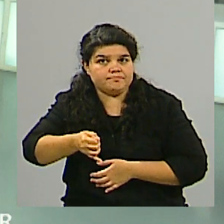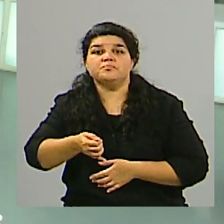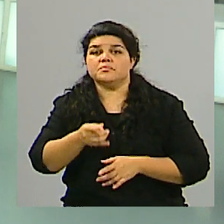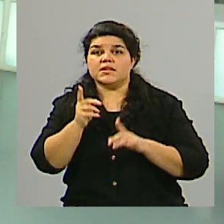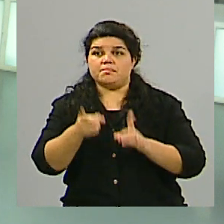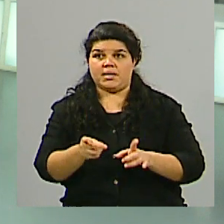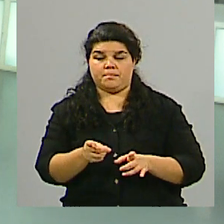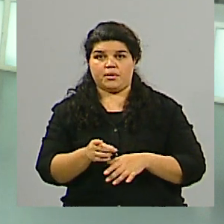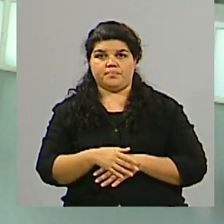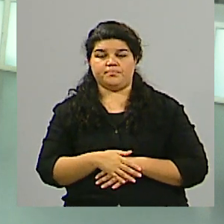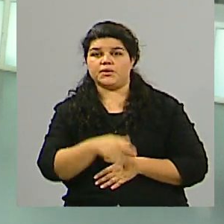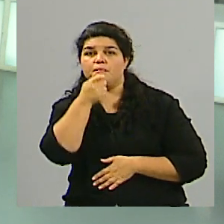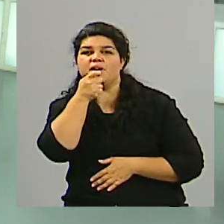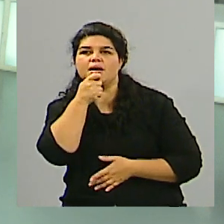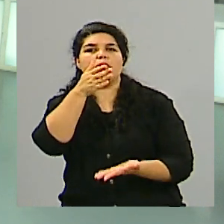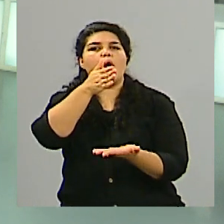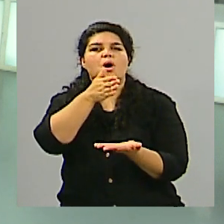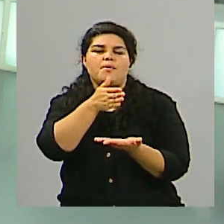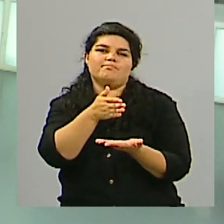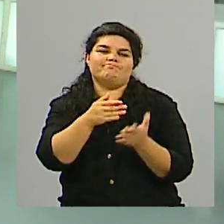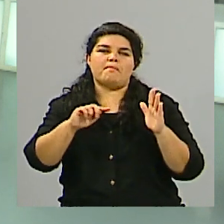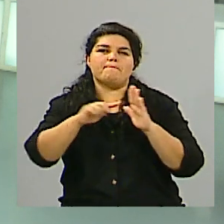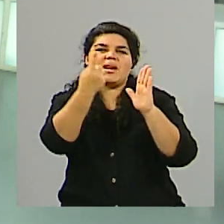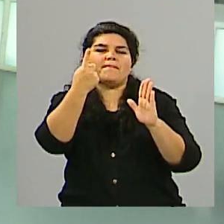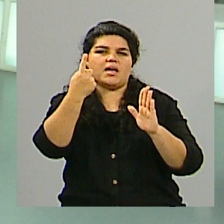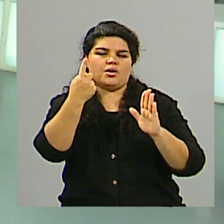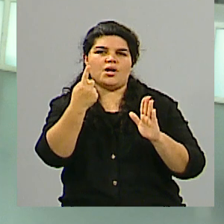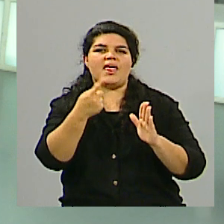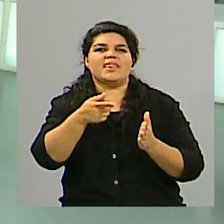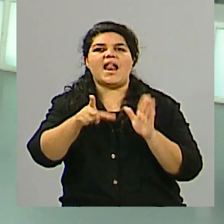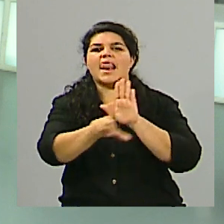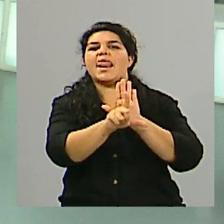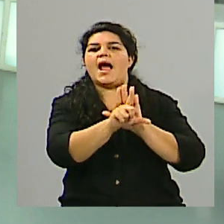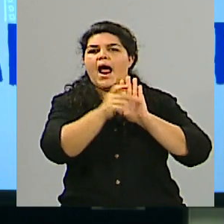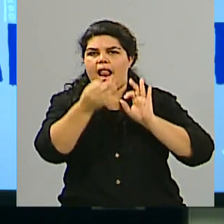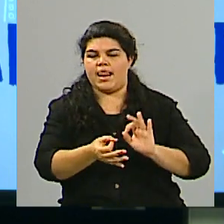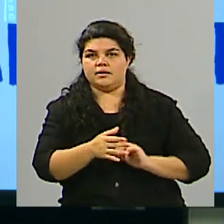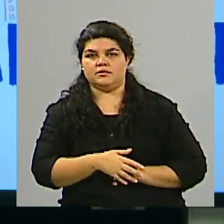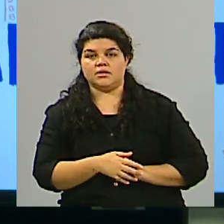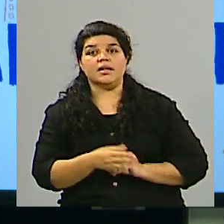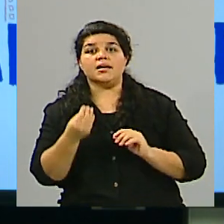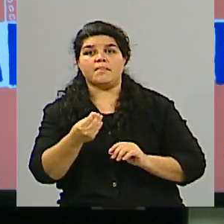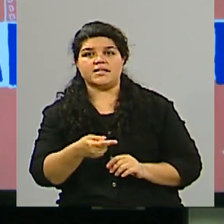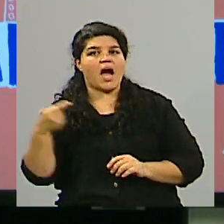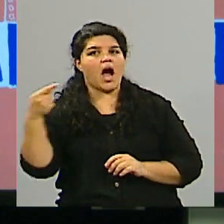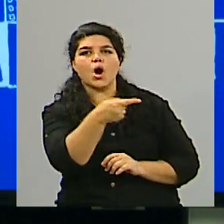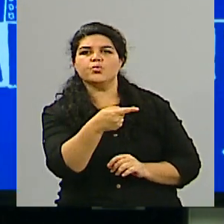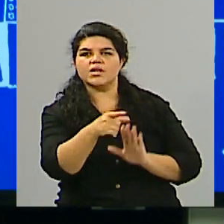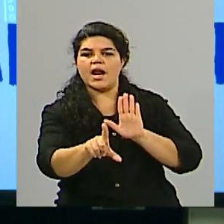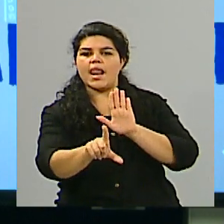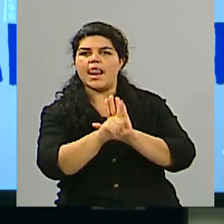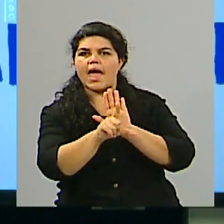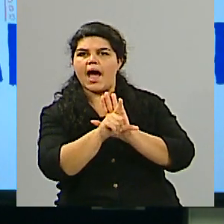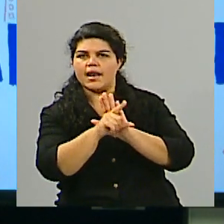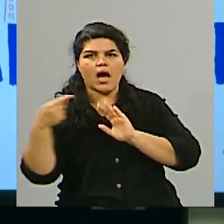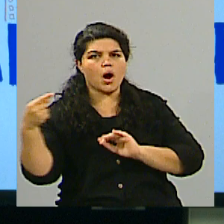esta sentencia, por ejemplo, el principio de legalidad. El principio de legalidad significa que una persona sola se le puede acusar por una condena que en el